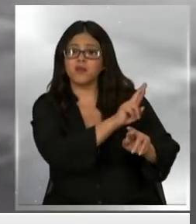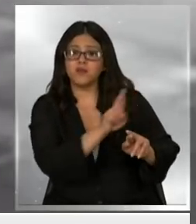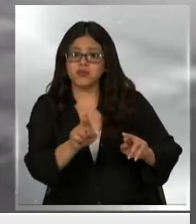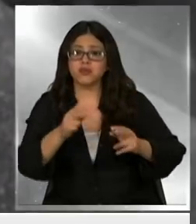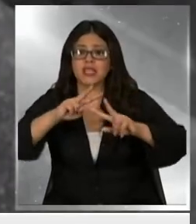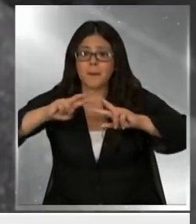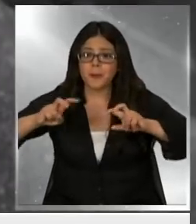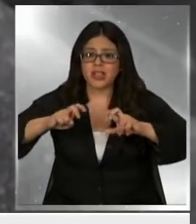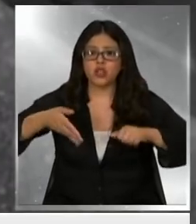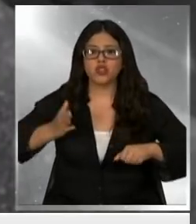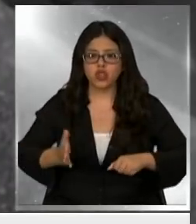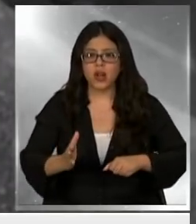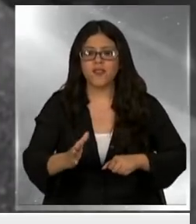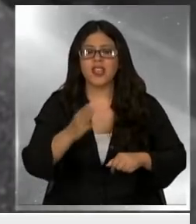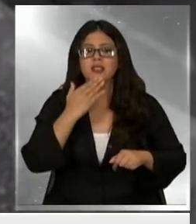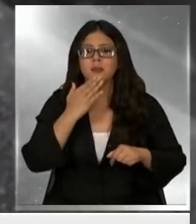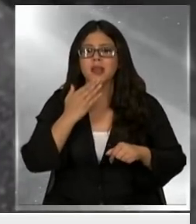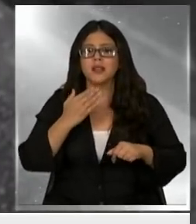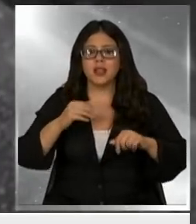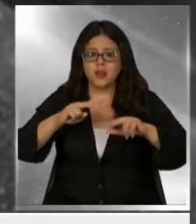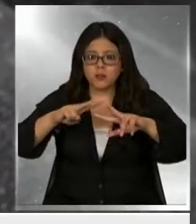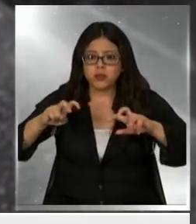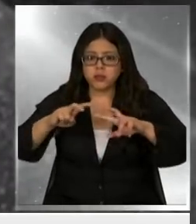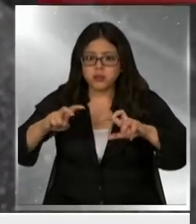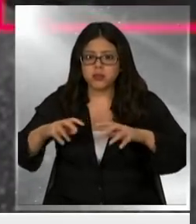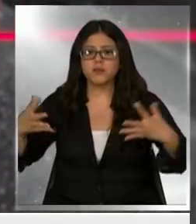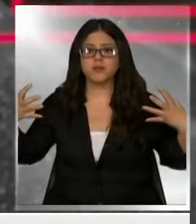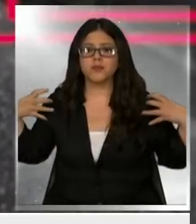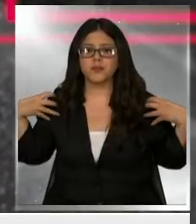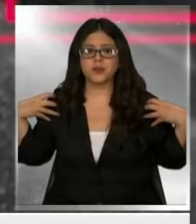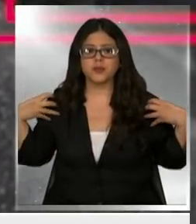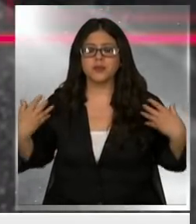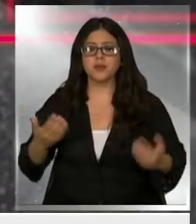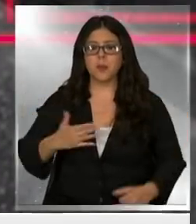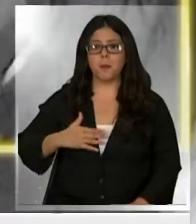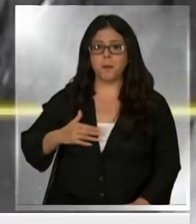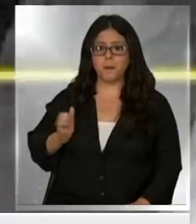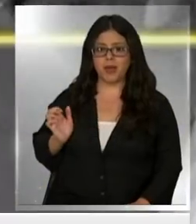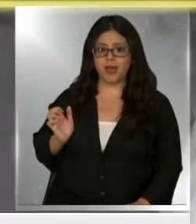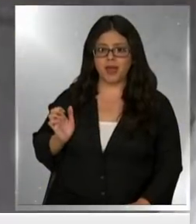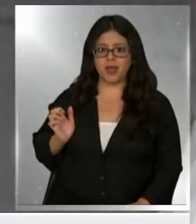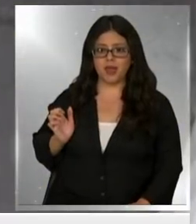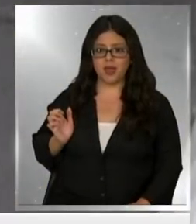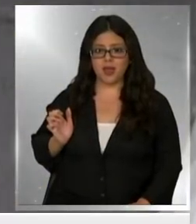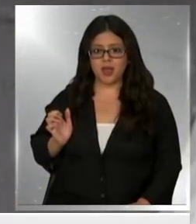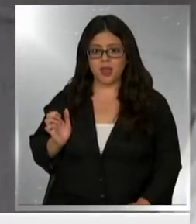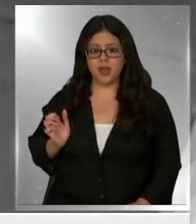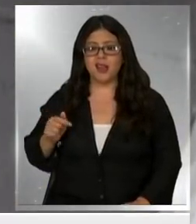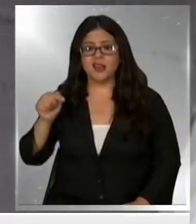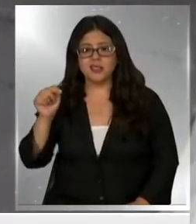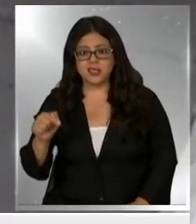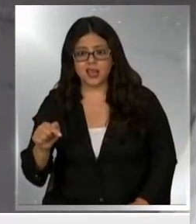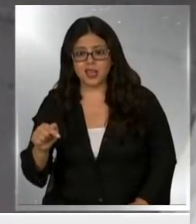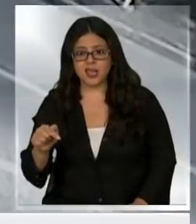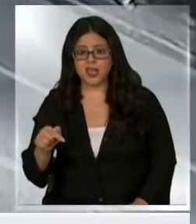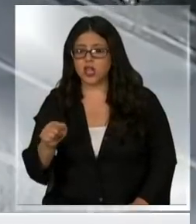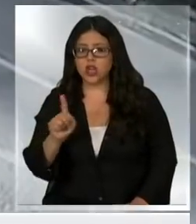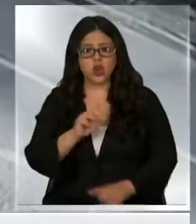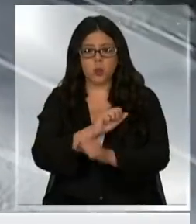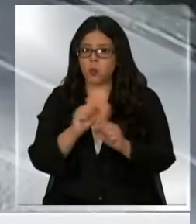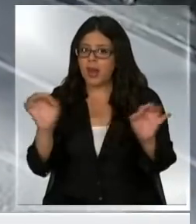investigación está vigente y con diligencias en curso a cargo de la Brigada de Homicidios de la PDI, por lo que no se referirán al